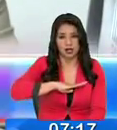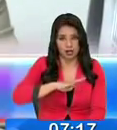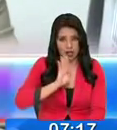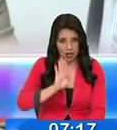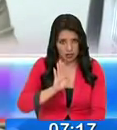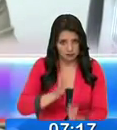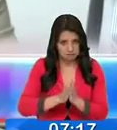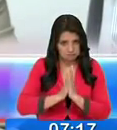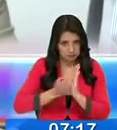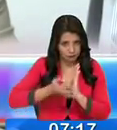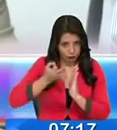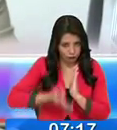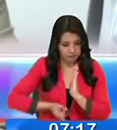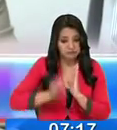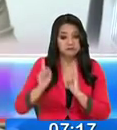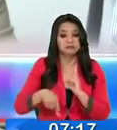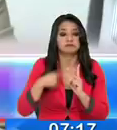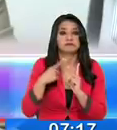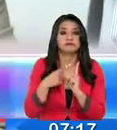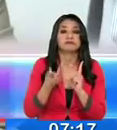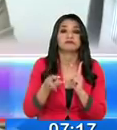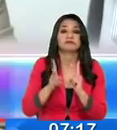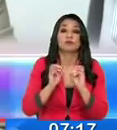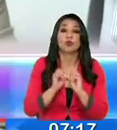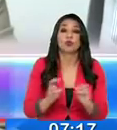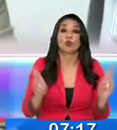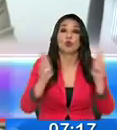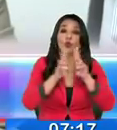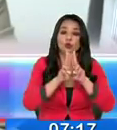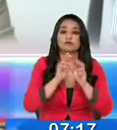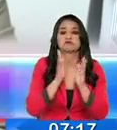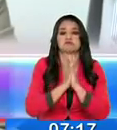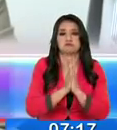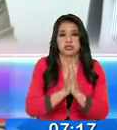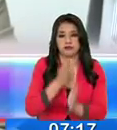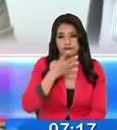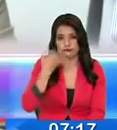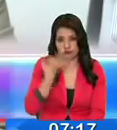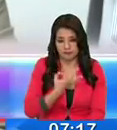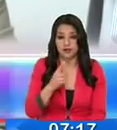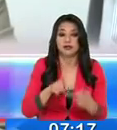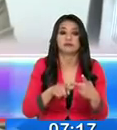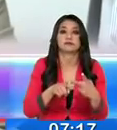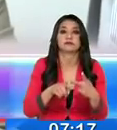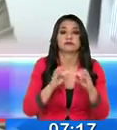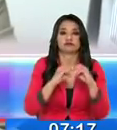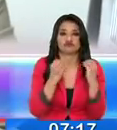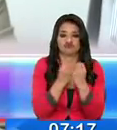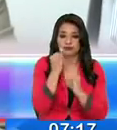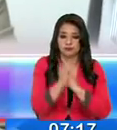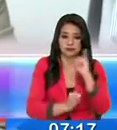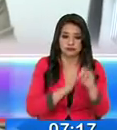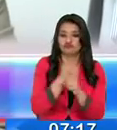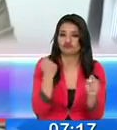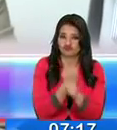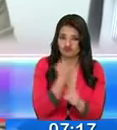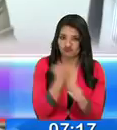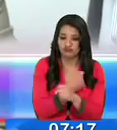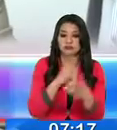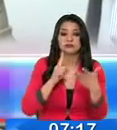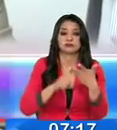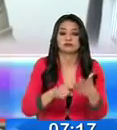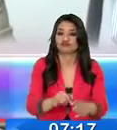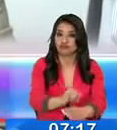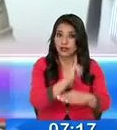tenido también una petición de las Naciones Unidas, de la OIT, de la Iglesia, de todos